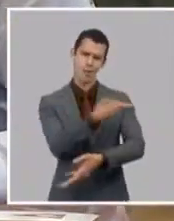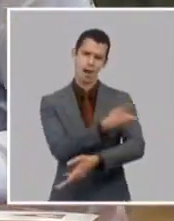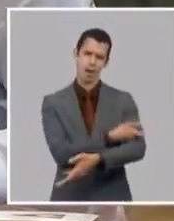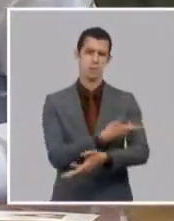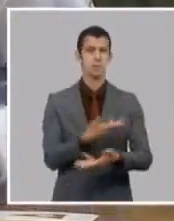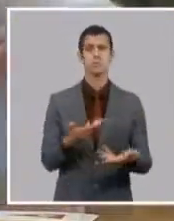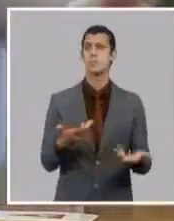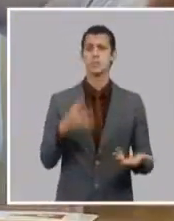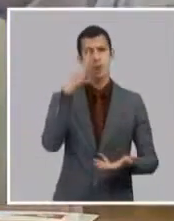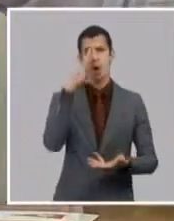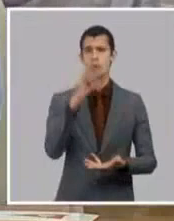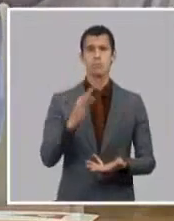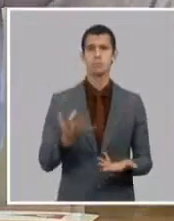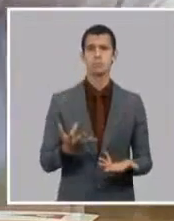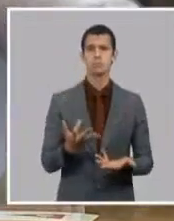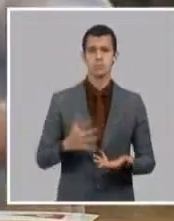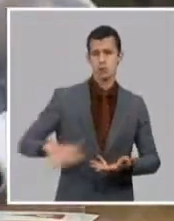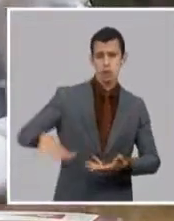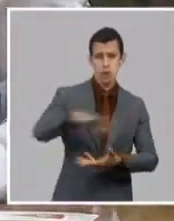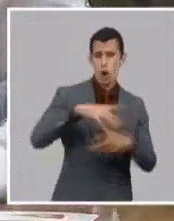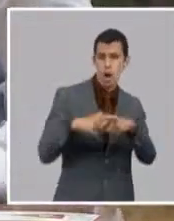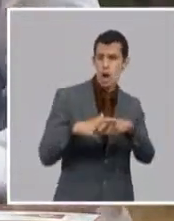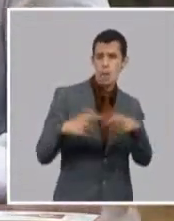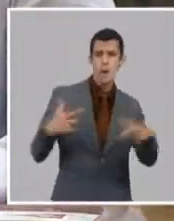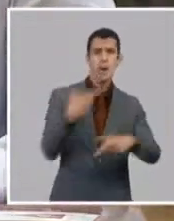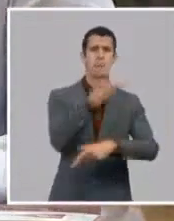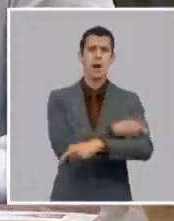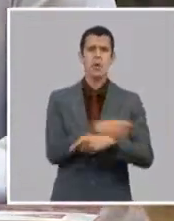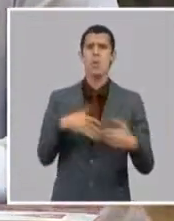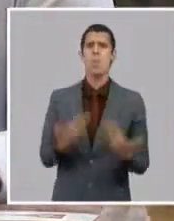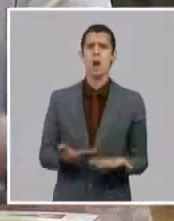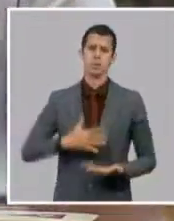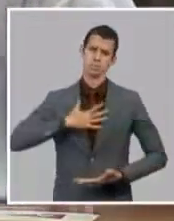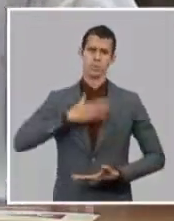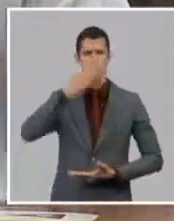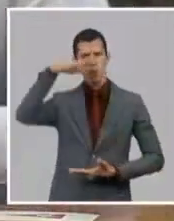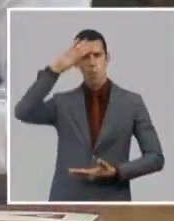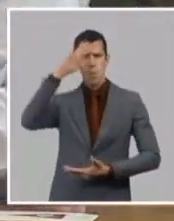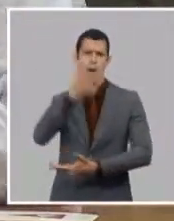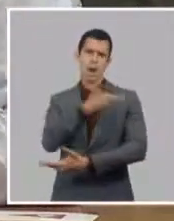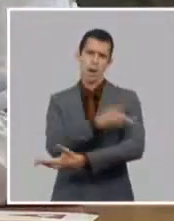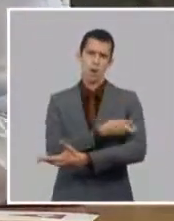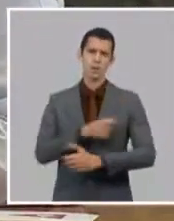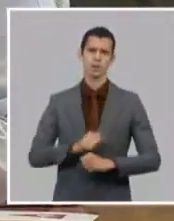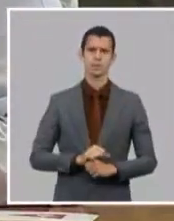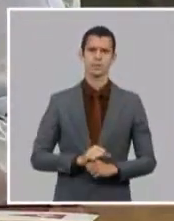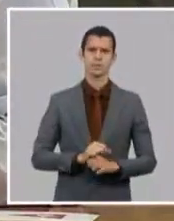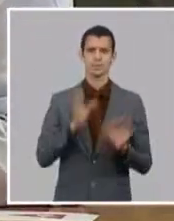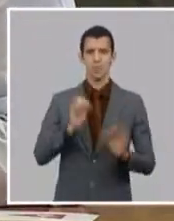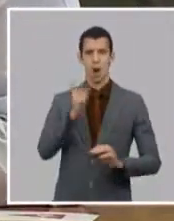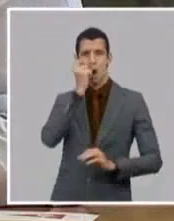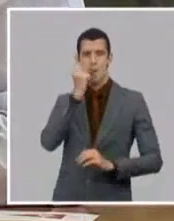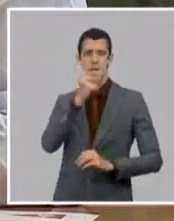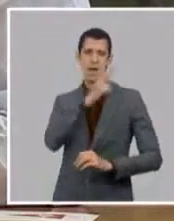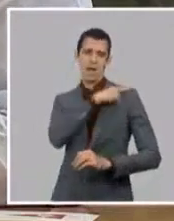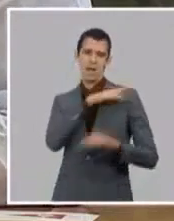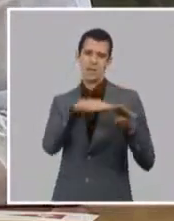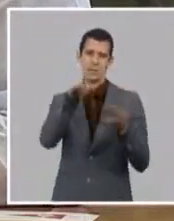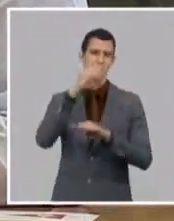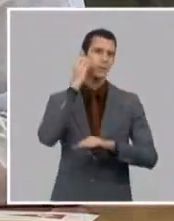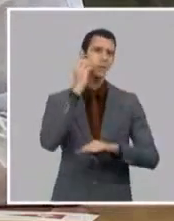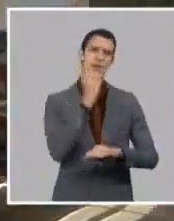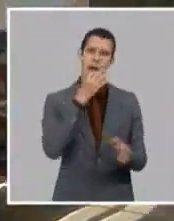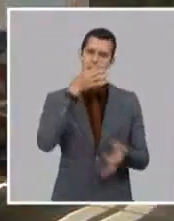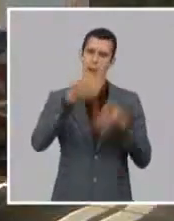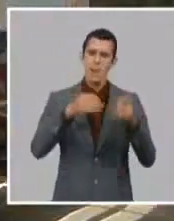Con vacunas cubanas. ¿Con quién estamos aspirando a cumplir esos porcentos de vacunación que Marrero explicaba, los que aspiramos en julio,